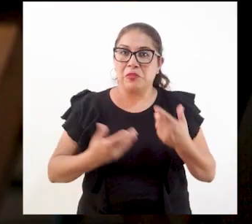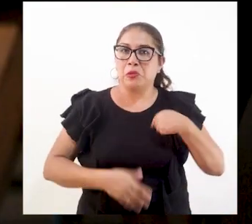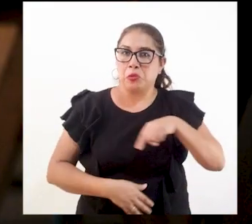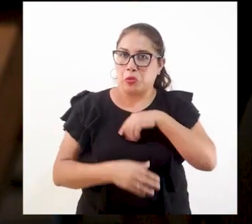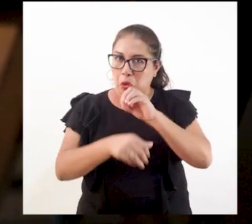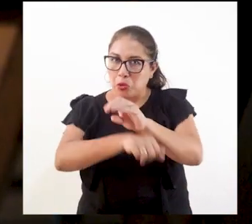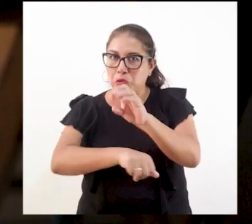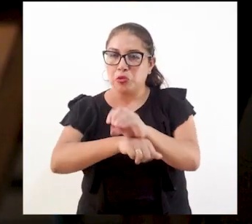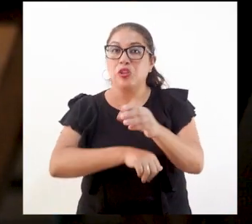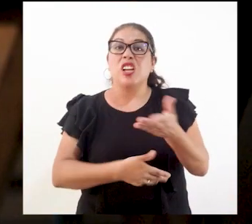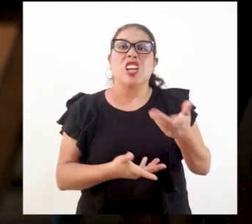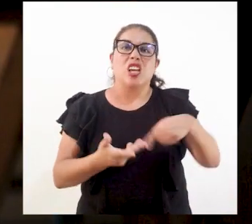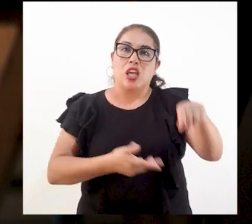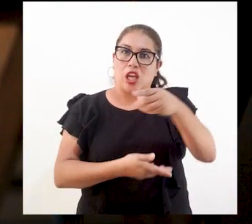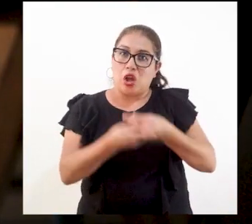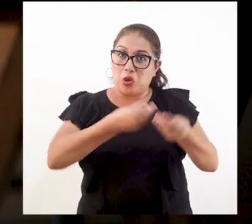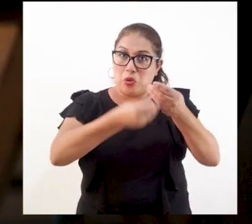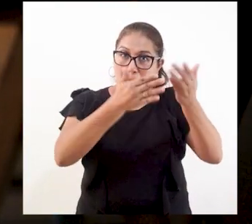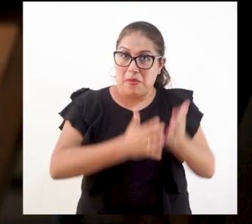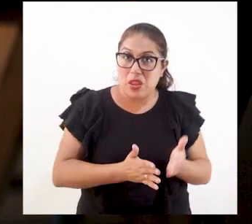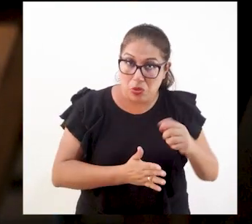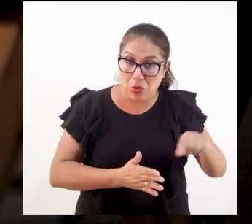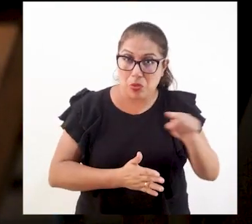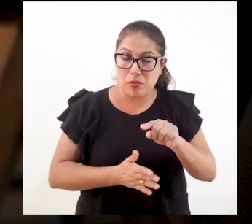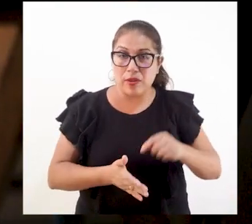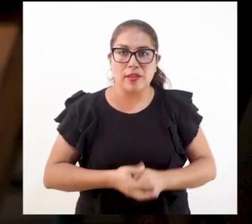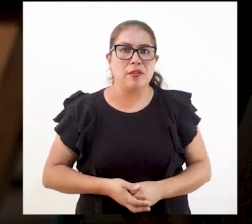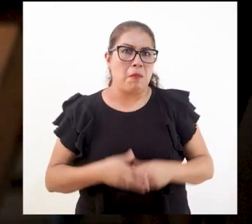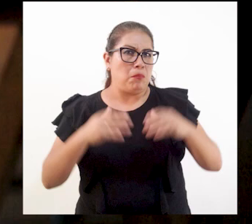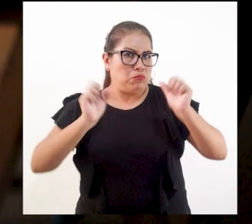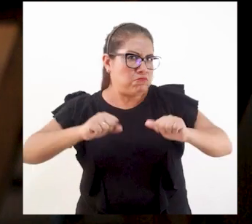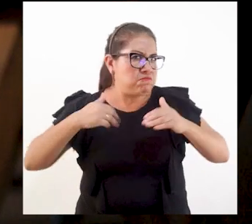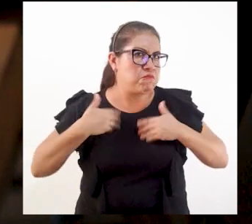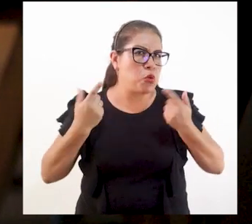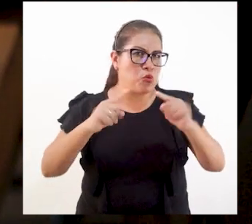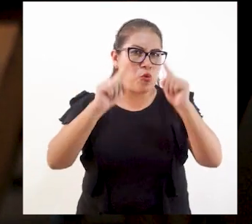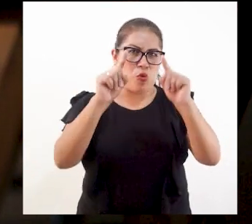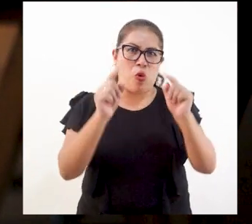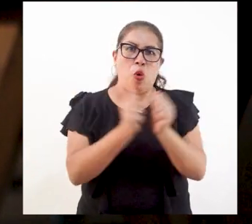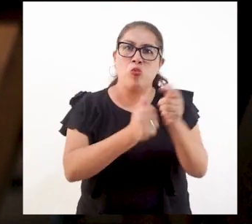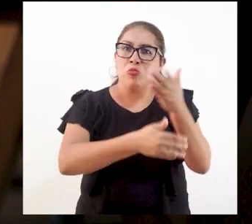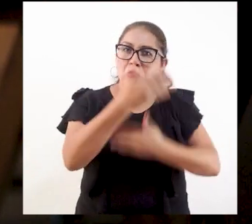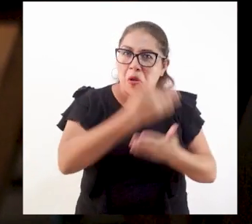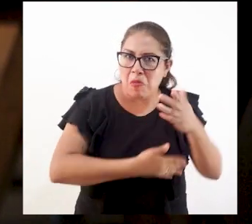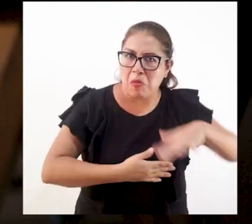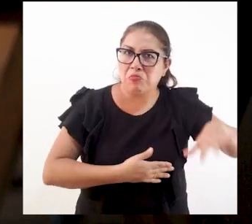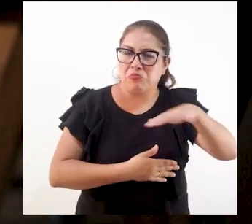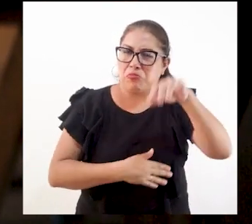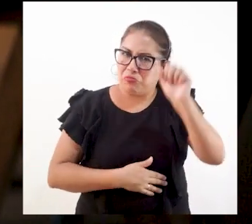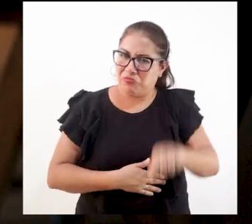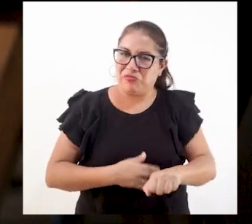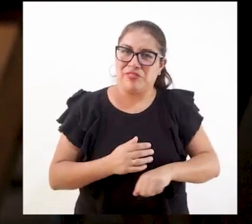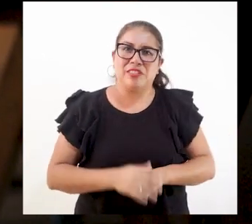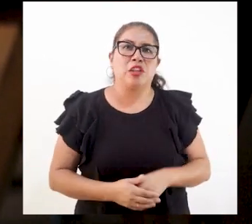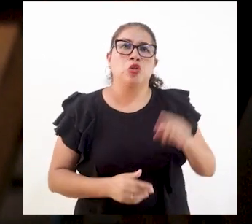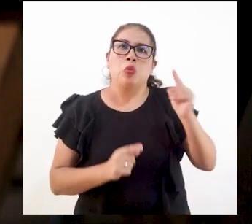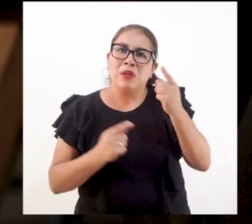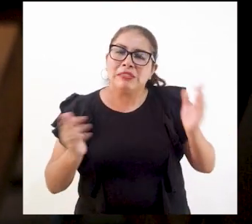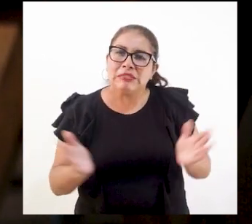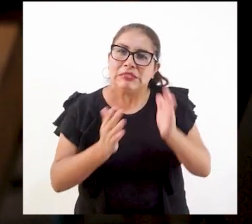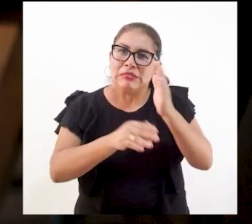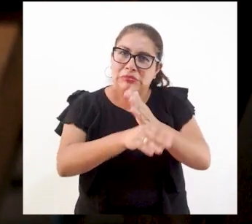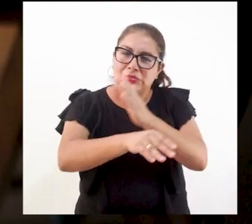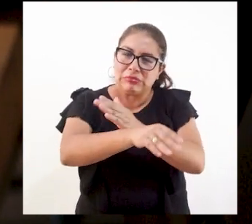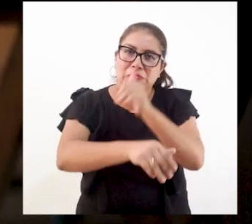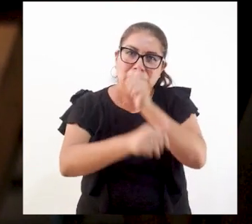Bueno, nosotros le recomendamos a los emprendedores de que todo se puede lograr con los chicos con discapacidad y que hay que